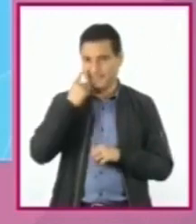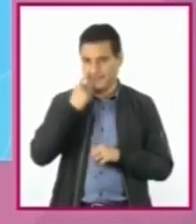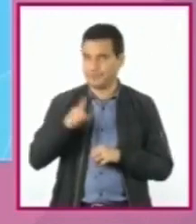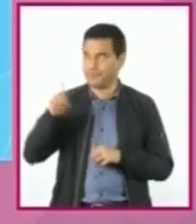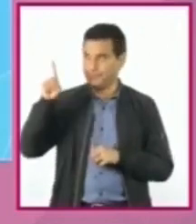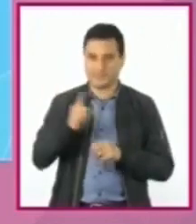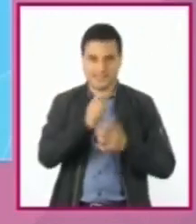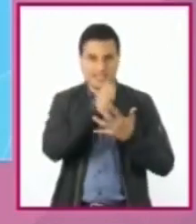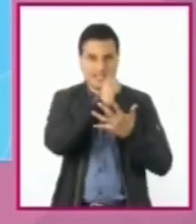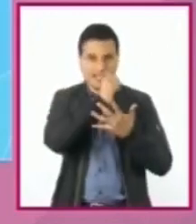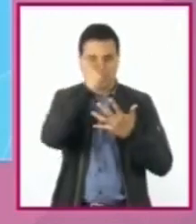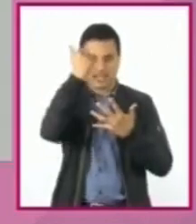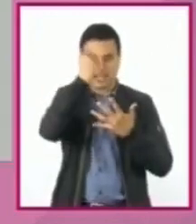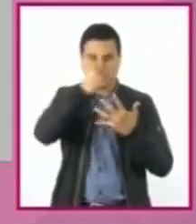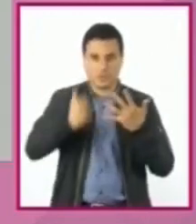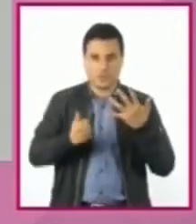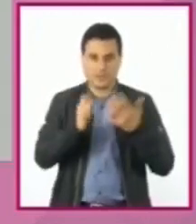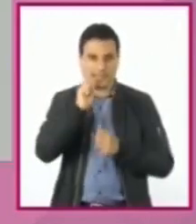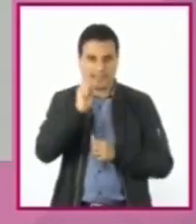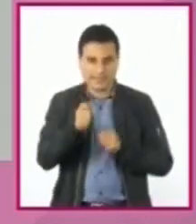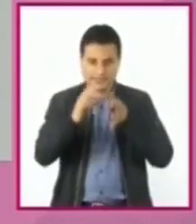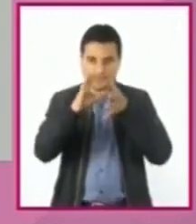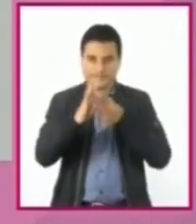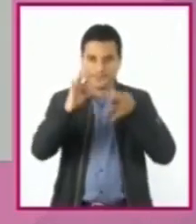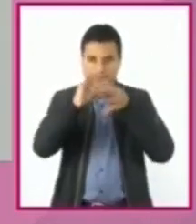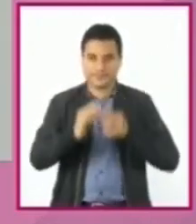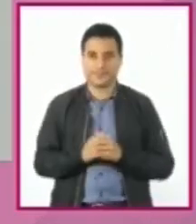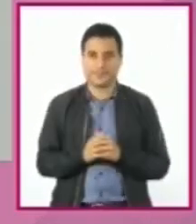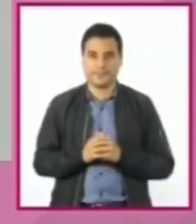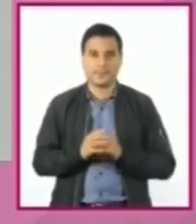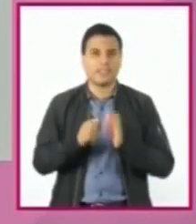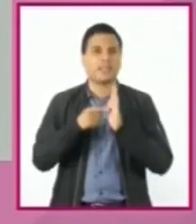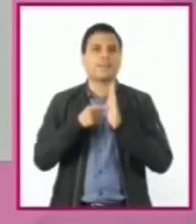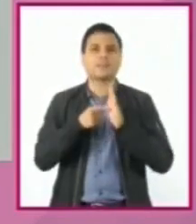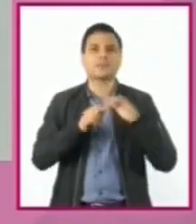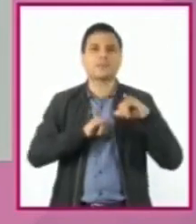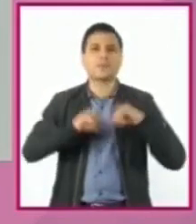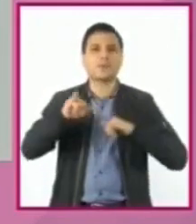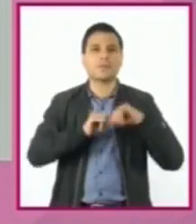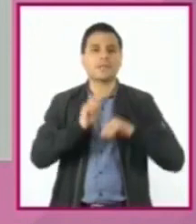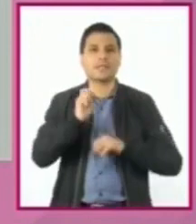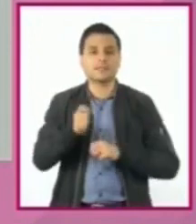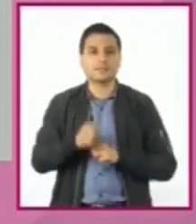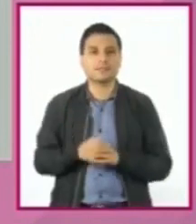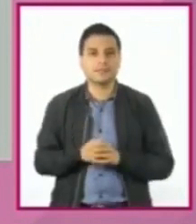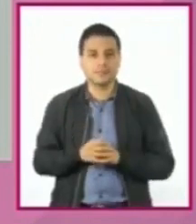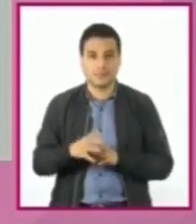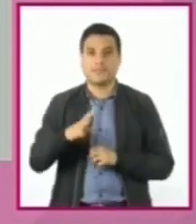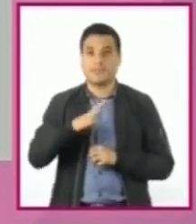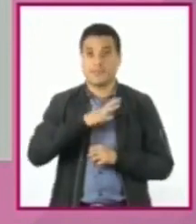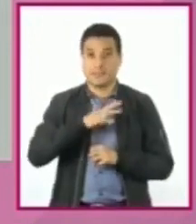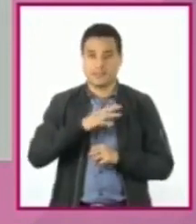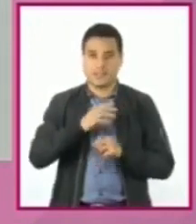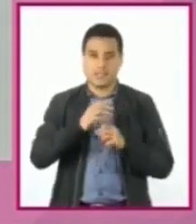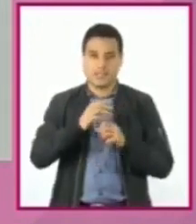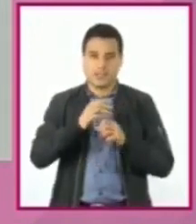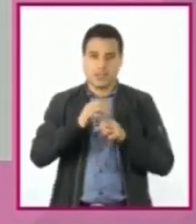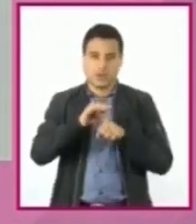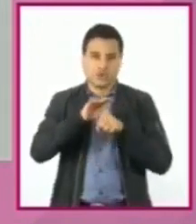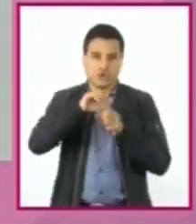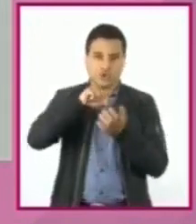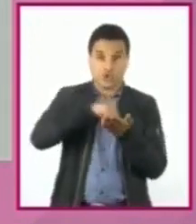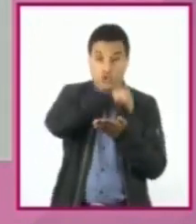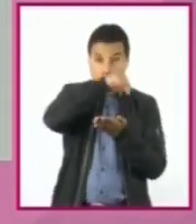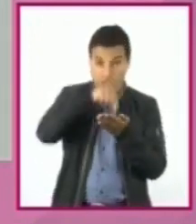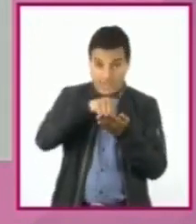explicarán cada uno de ellos. Una representación geográfica es aquella figura o imagen de la realidad